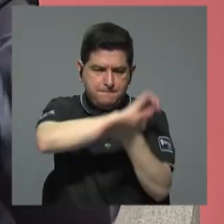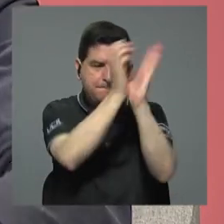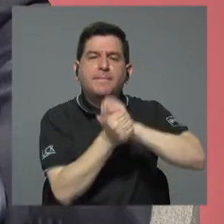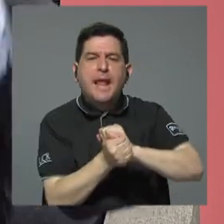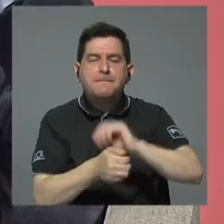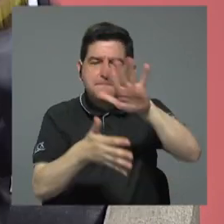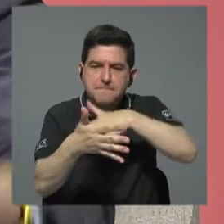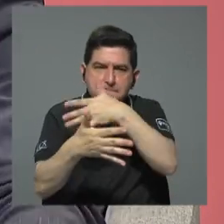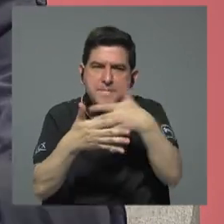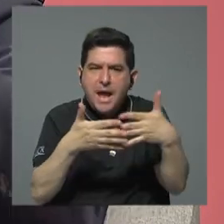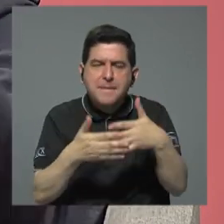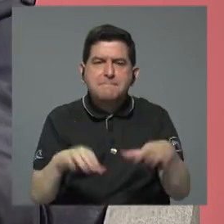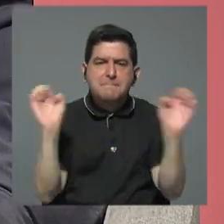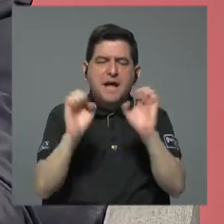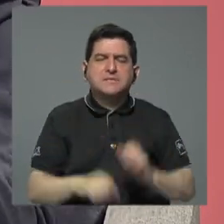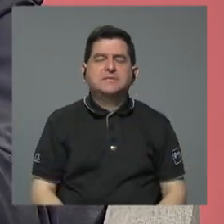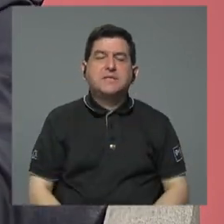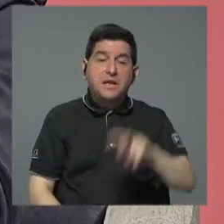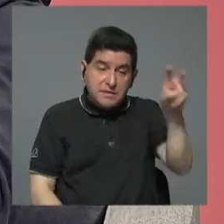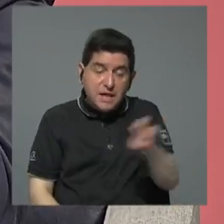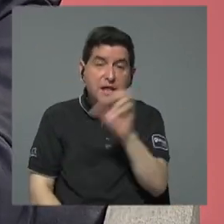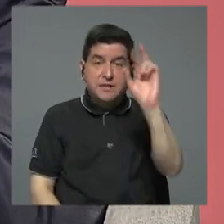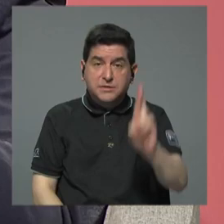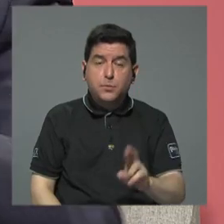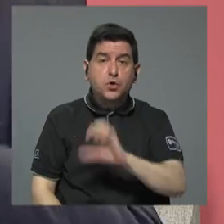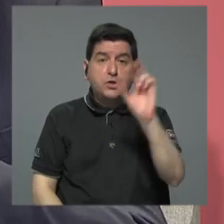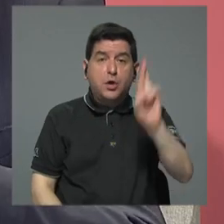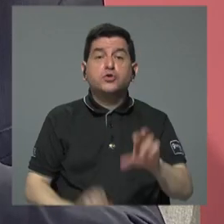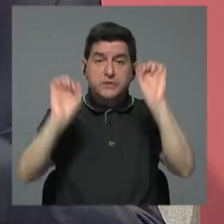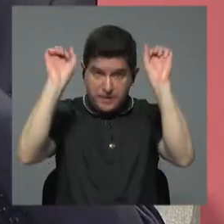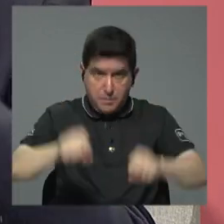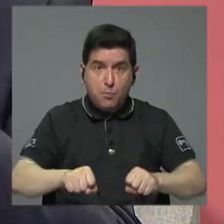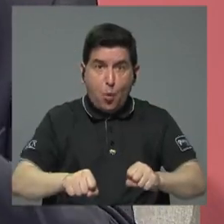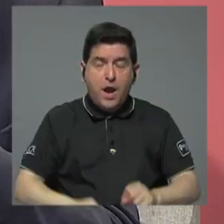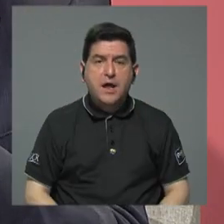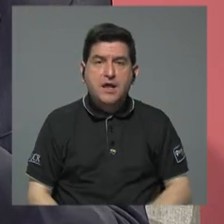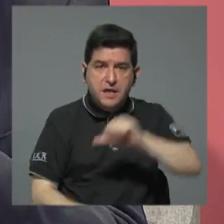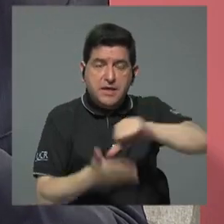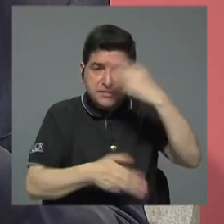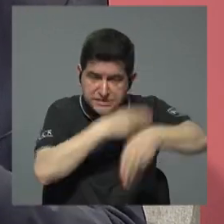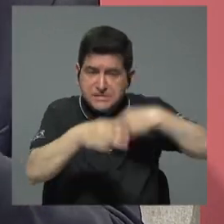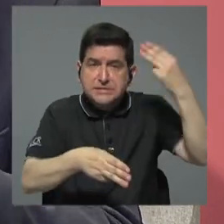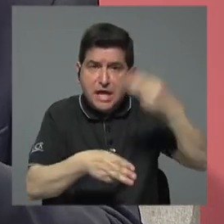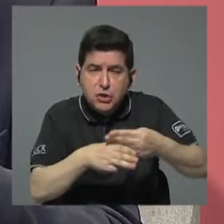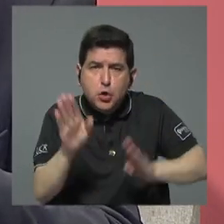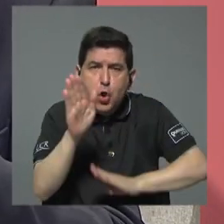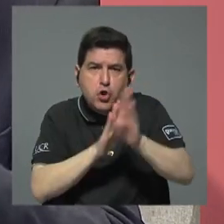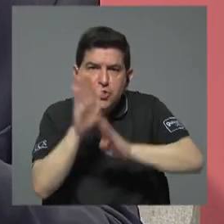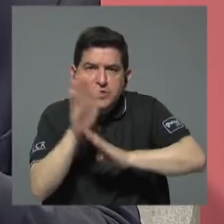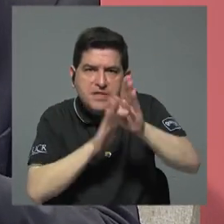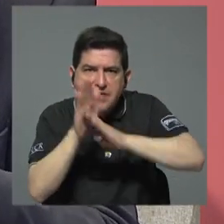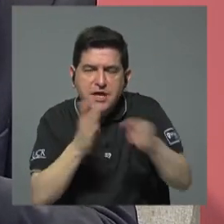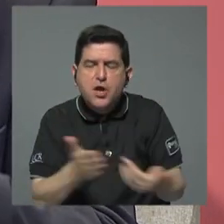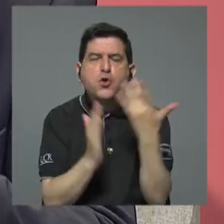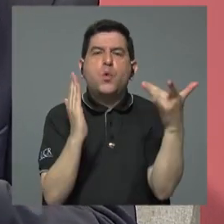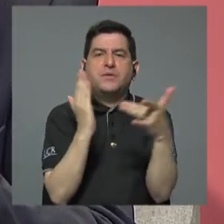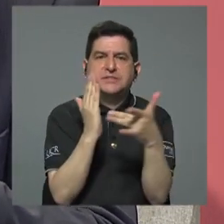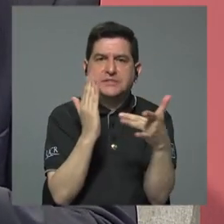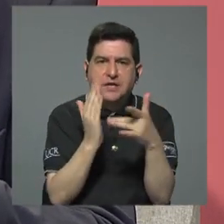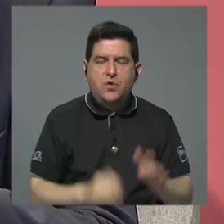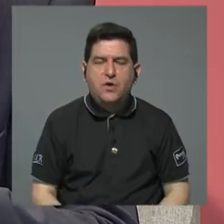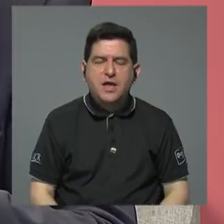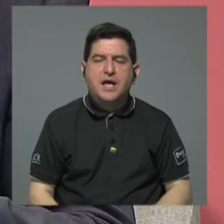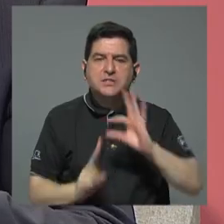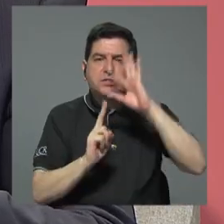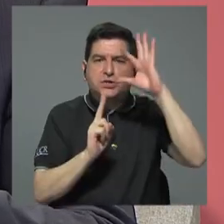nuestra matriz energética en el transporte? Costa Rica podría convertirse en un centro mundial de desarrollo de nuevas de